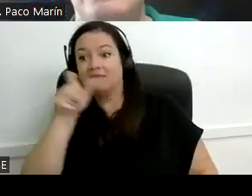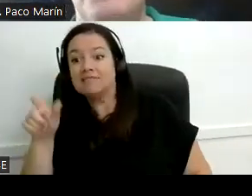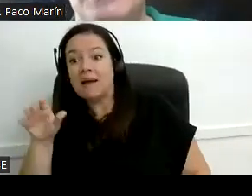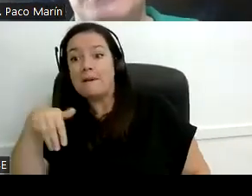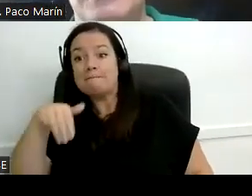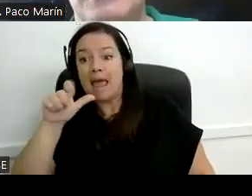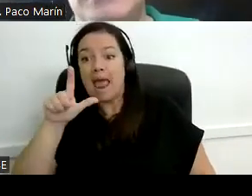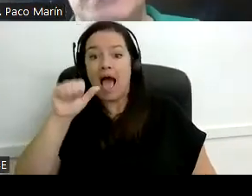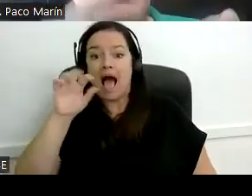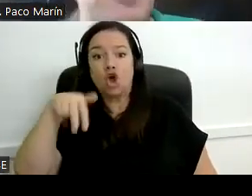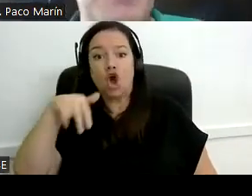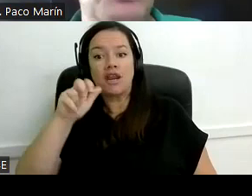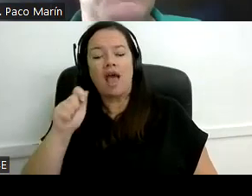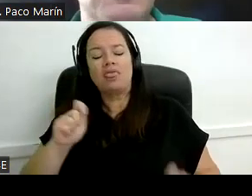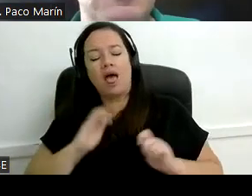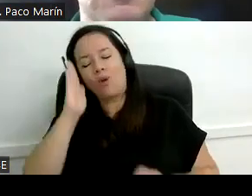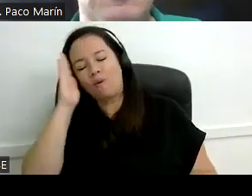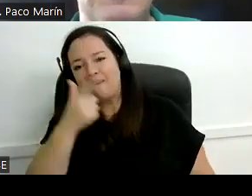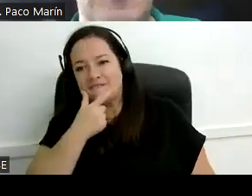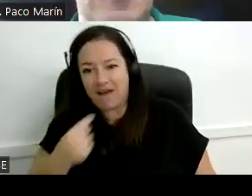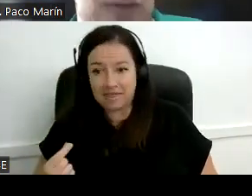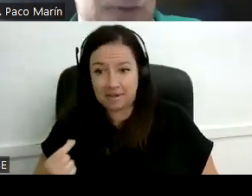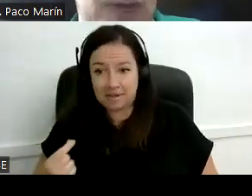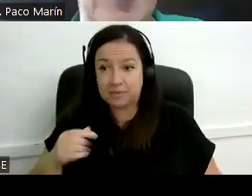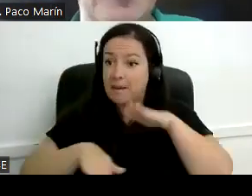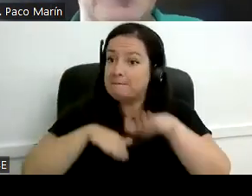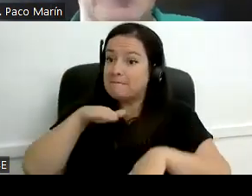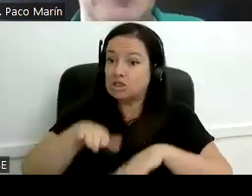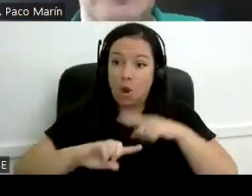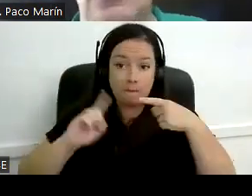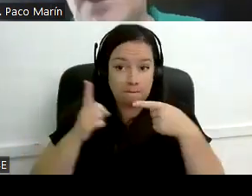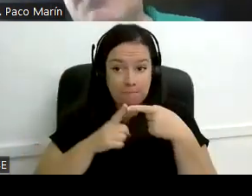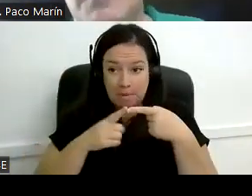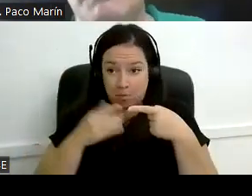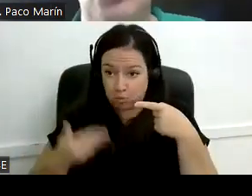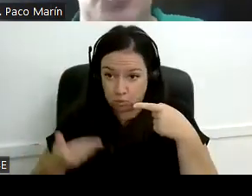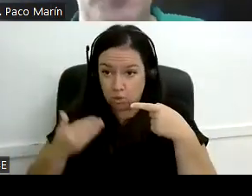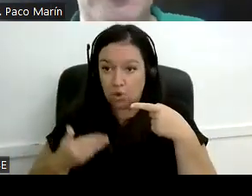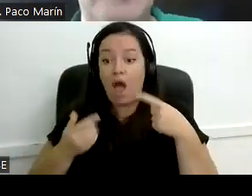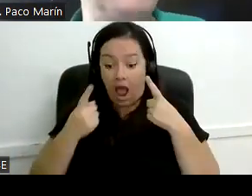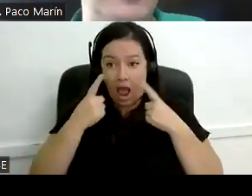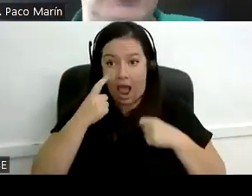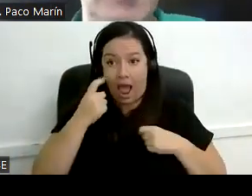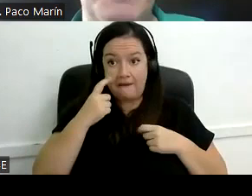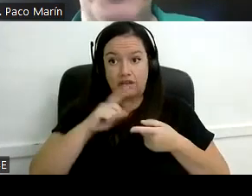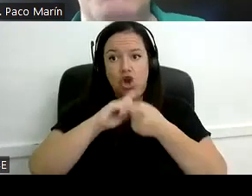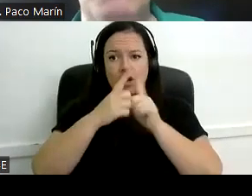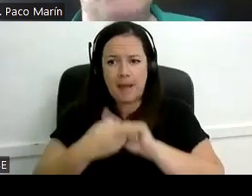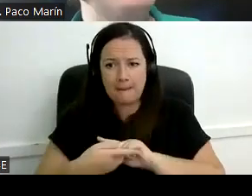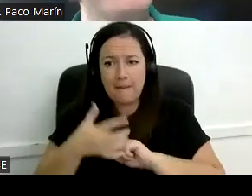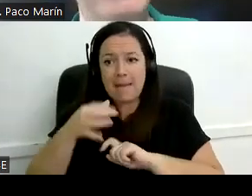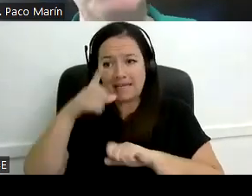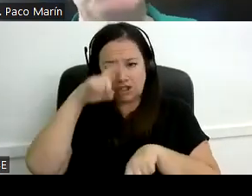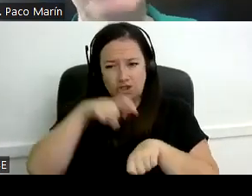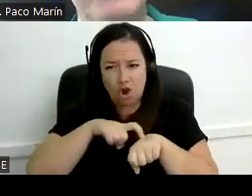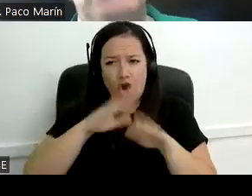decir, el primer paso, después de los cambios de hábitos que hemos comentado, de la psicoterapia, por ejemplo,